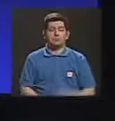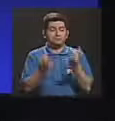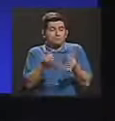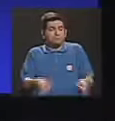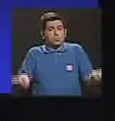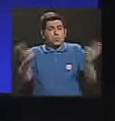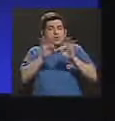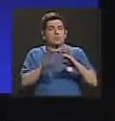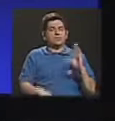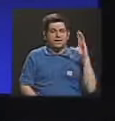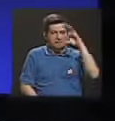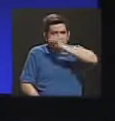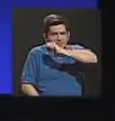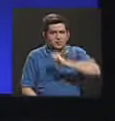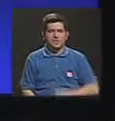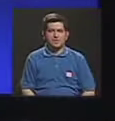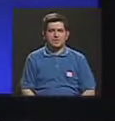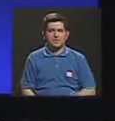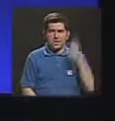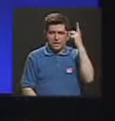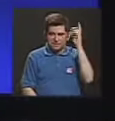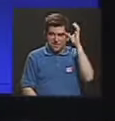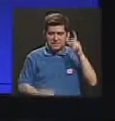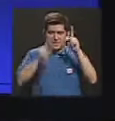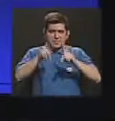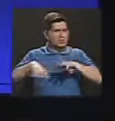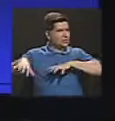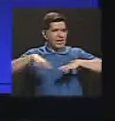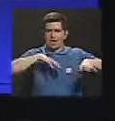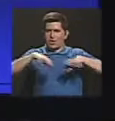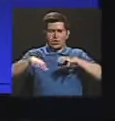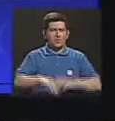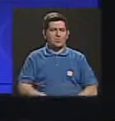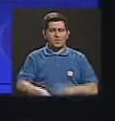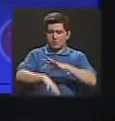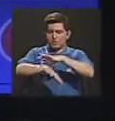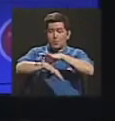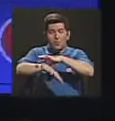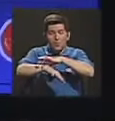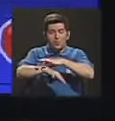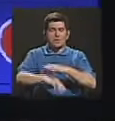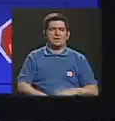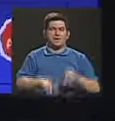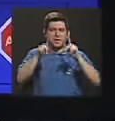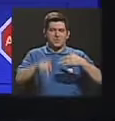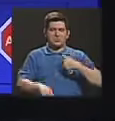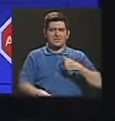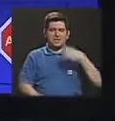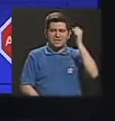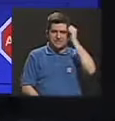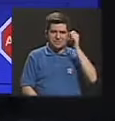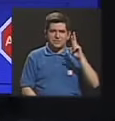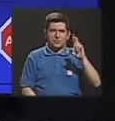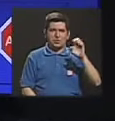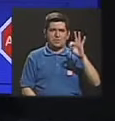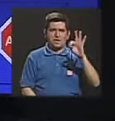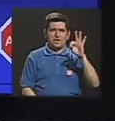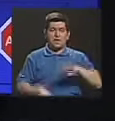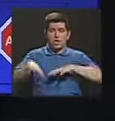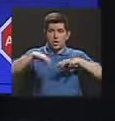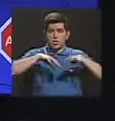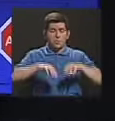ello es importante distinguir que en la parálisis la persona pierde la movilidad de las muñecas y quienes tienen síndrome de Rett